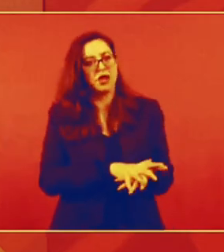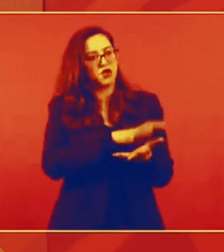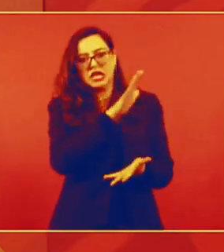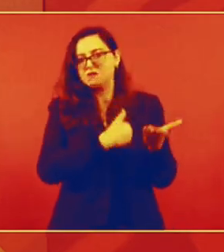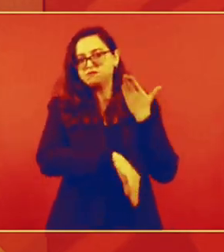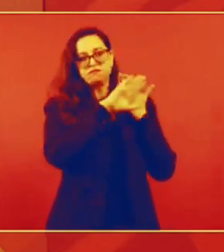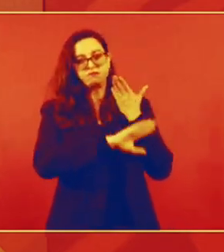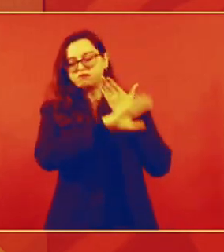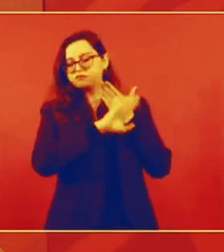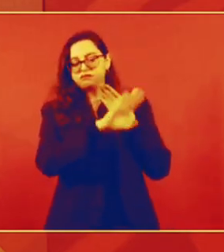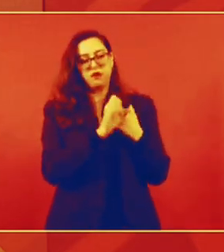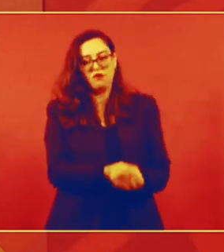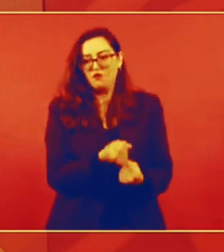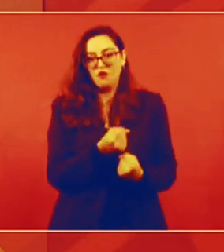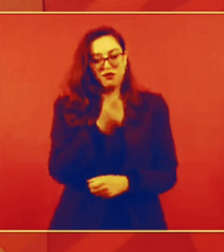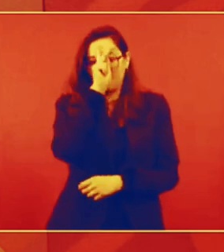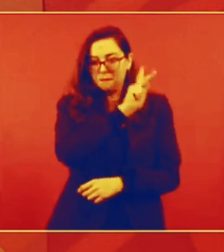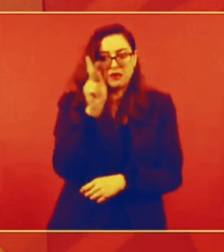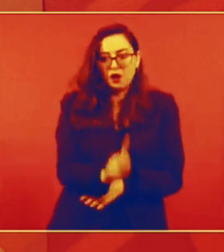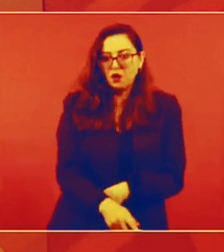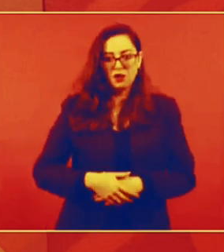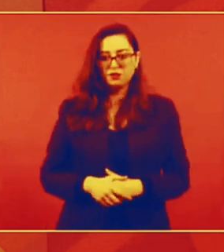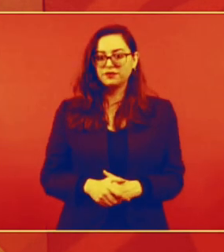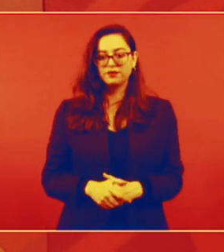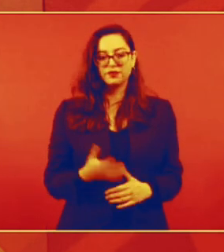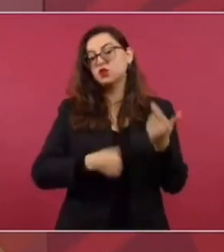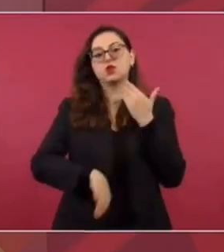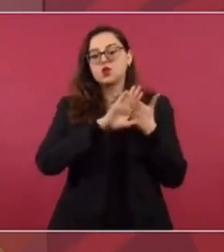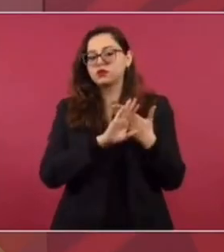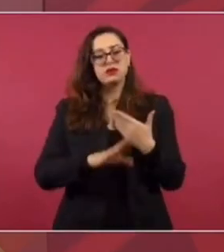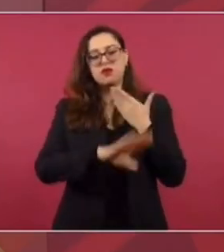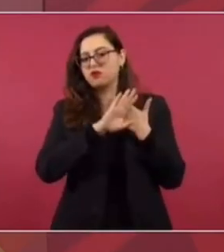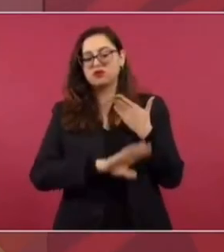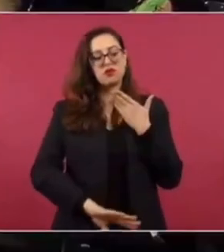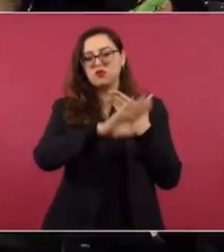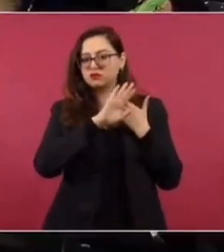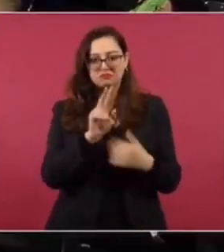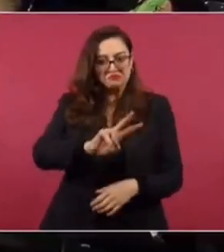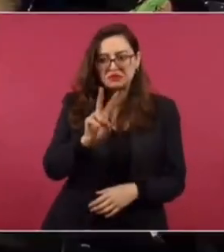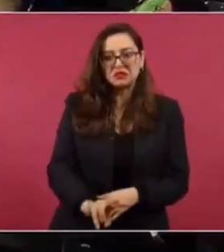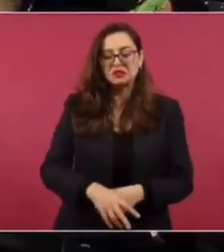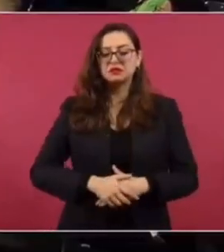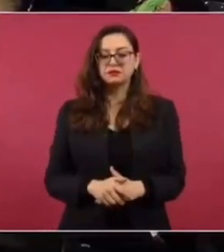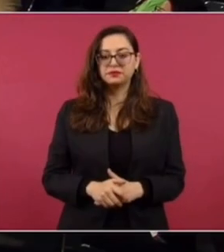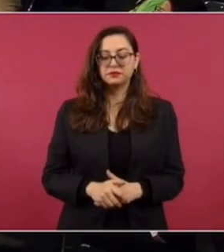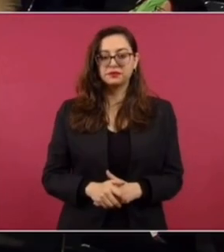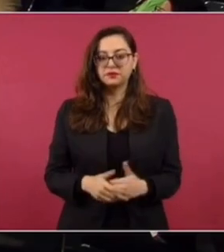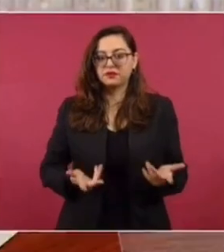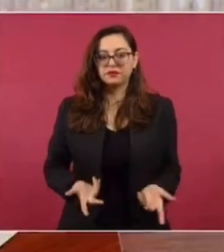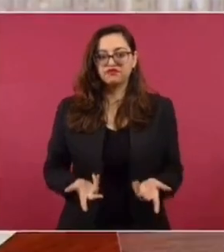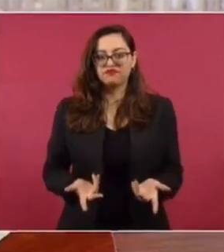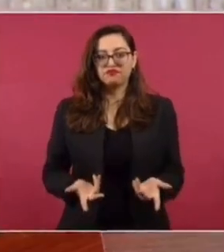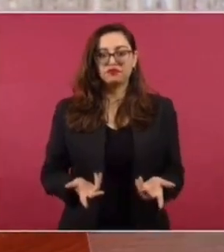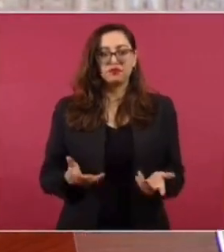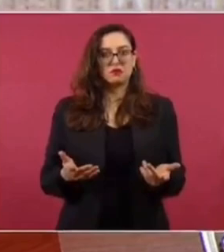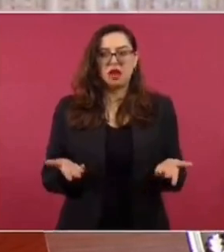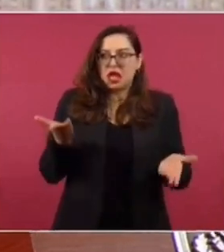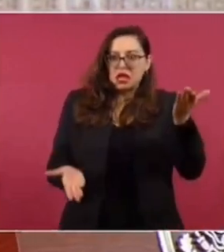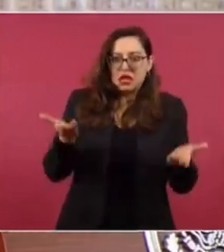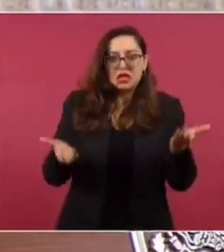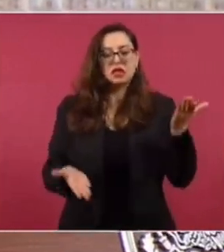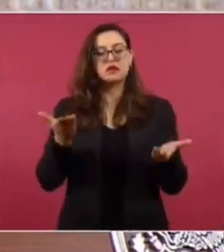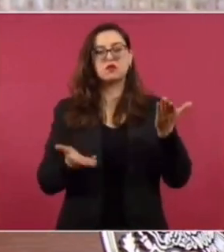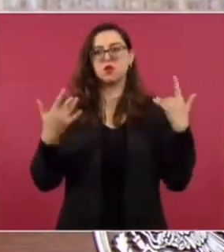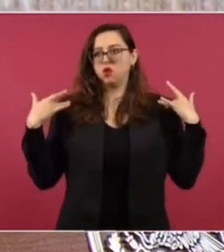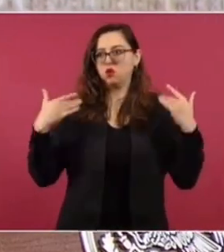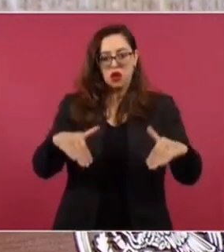La mayoría de los medios de información convencionales están en contra nuestra, abiertamente. No hay ningún equilibrio,